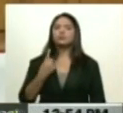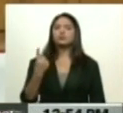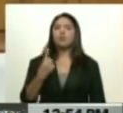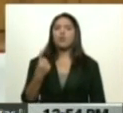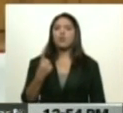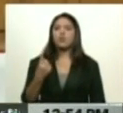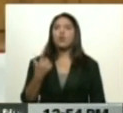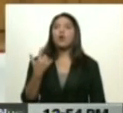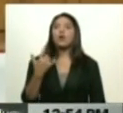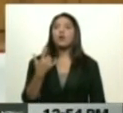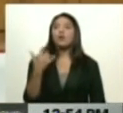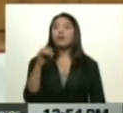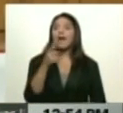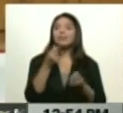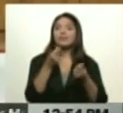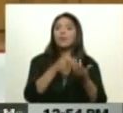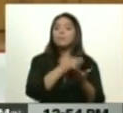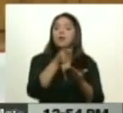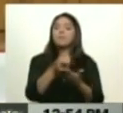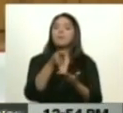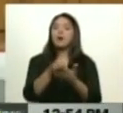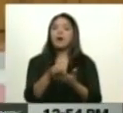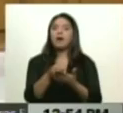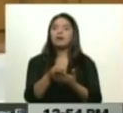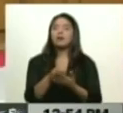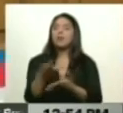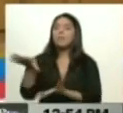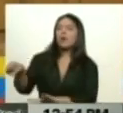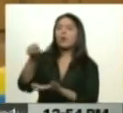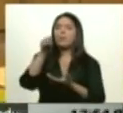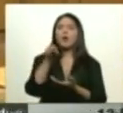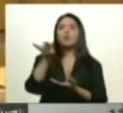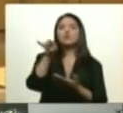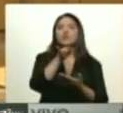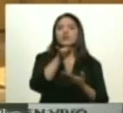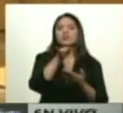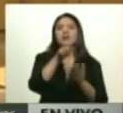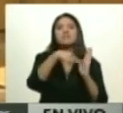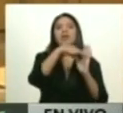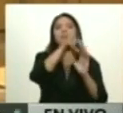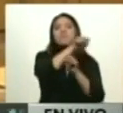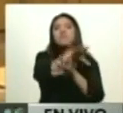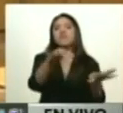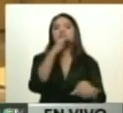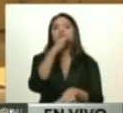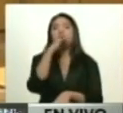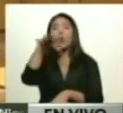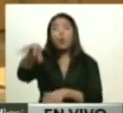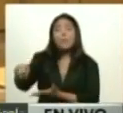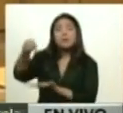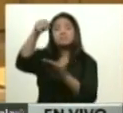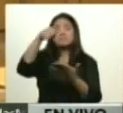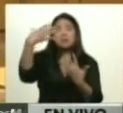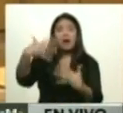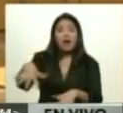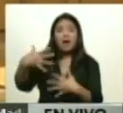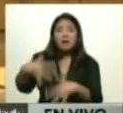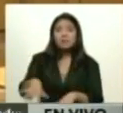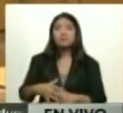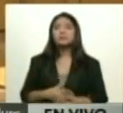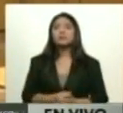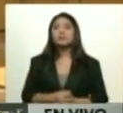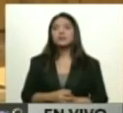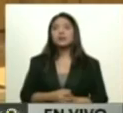que tienen dinero para pagar transmisores, repetidoras, equipos costosísimos que mis hermanos compañeros